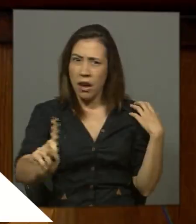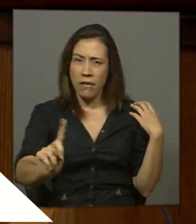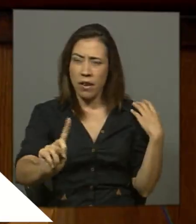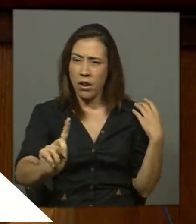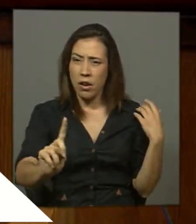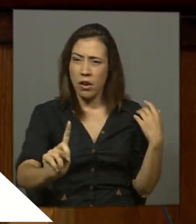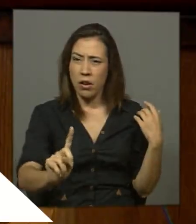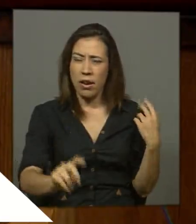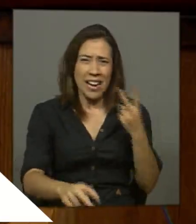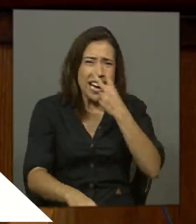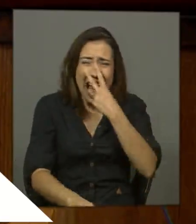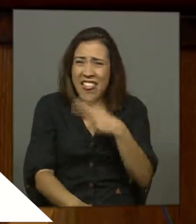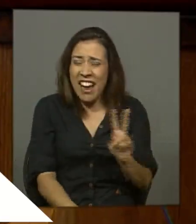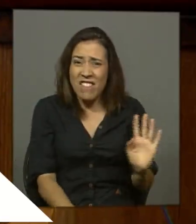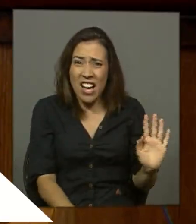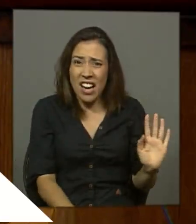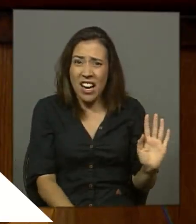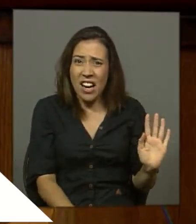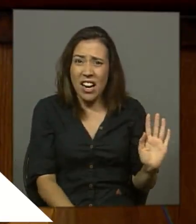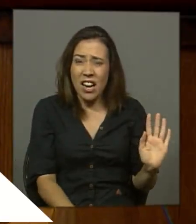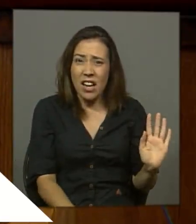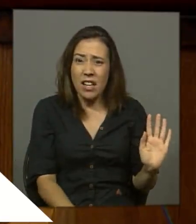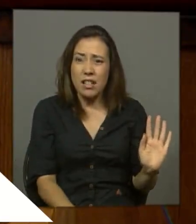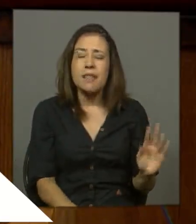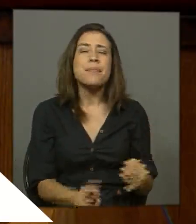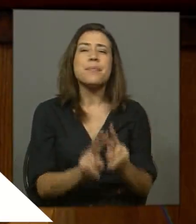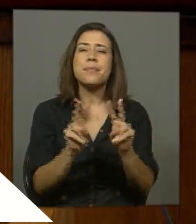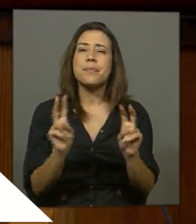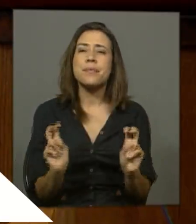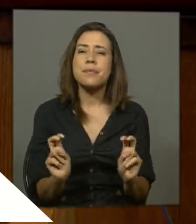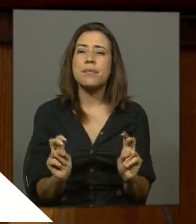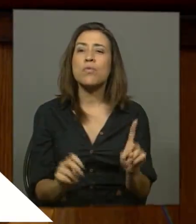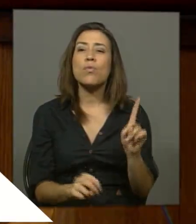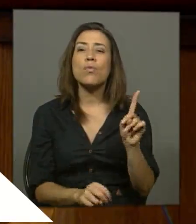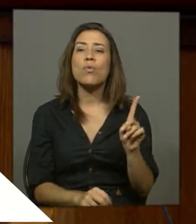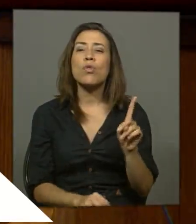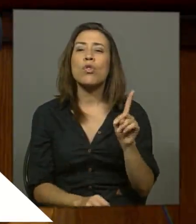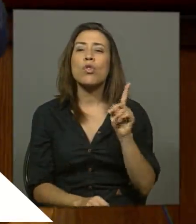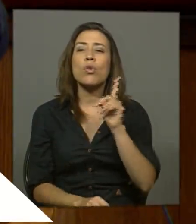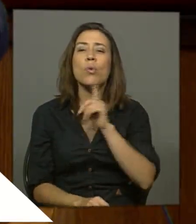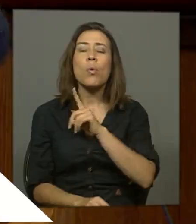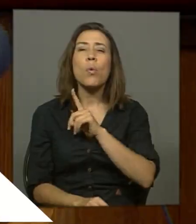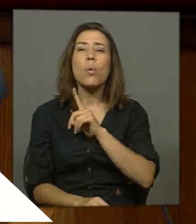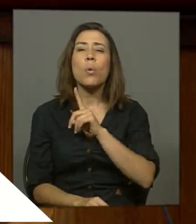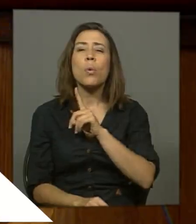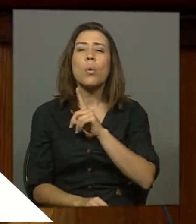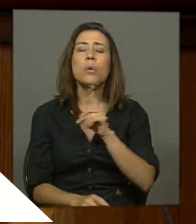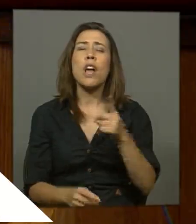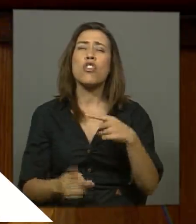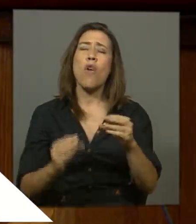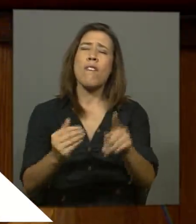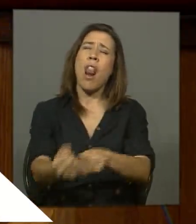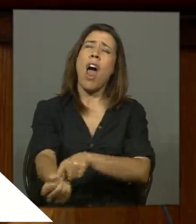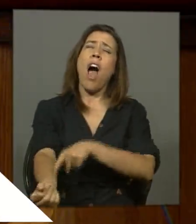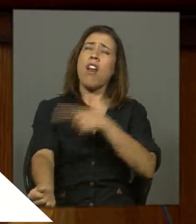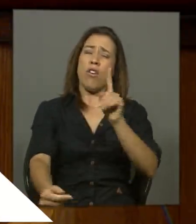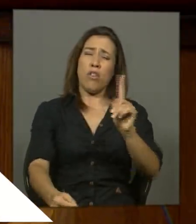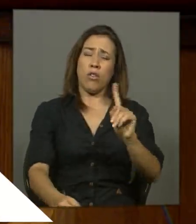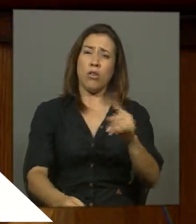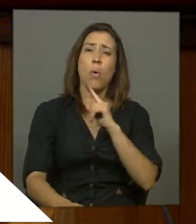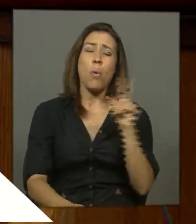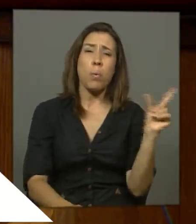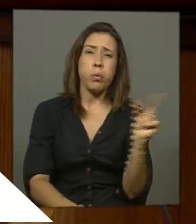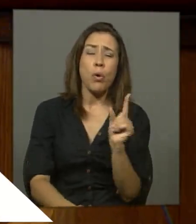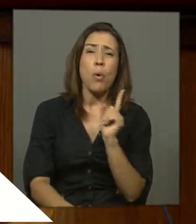eso nada que ver con eso se trató la última para no hacer una larga descripción de todo el proceso de la